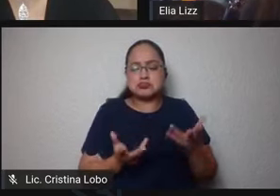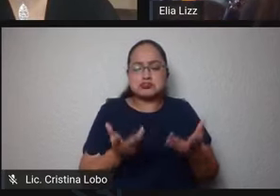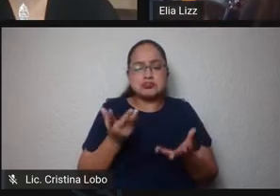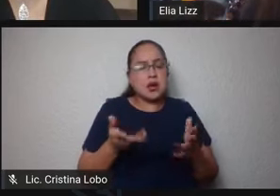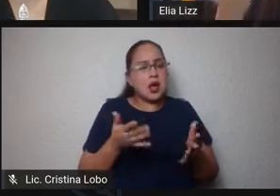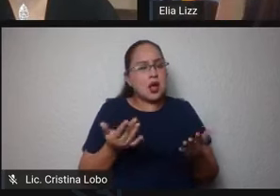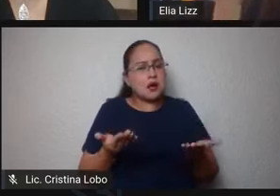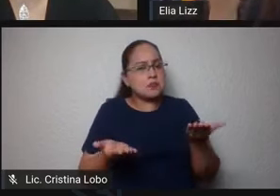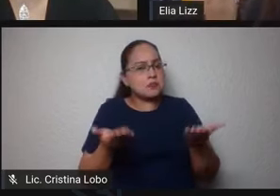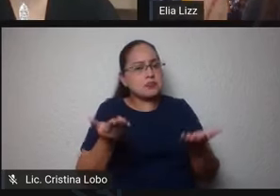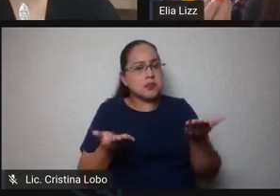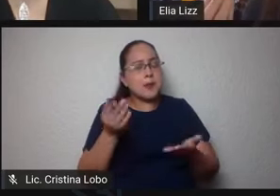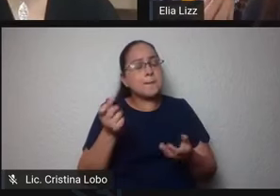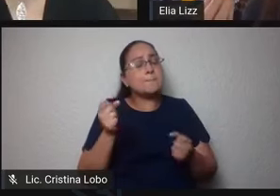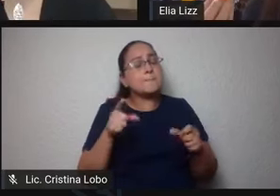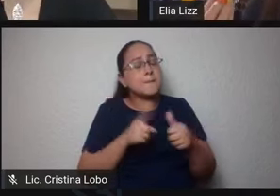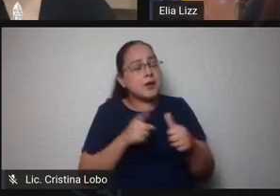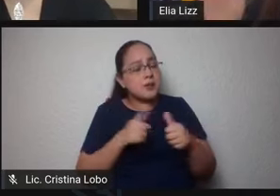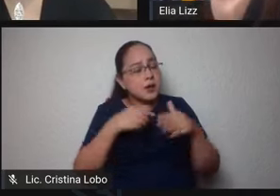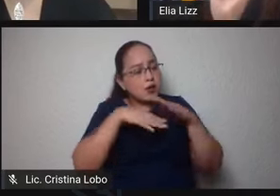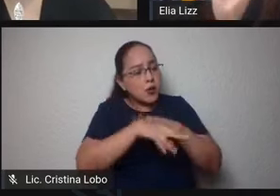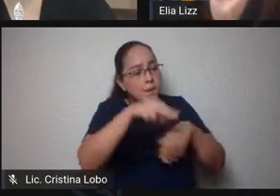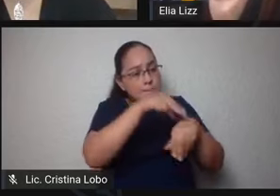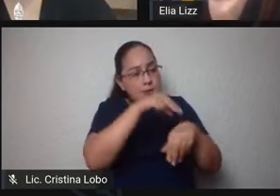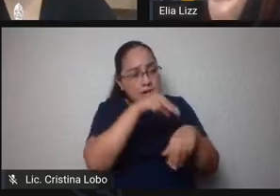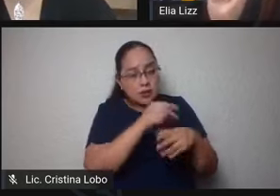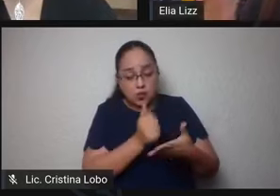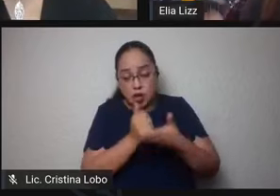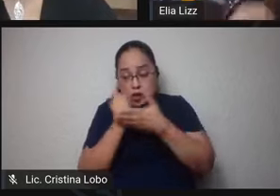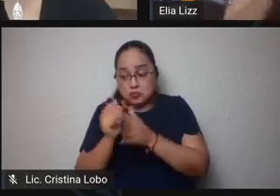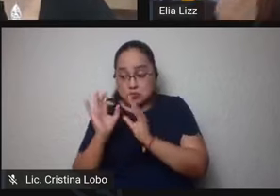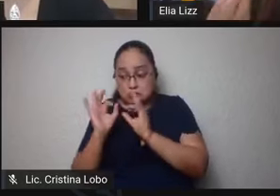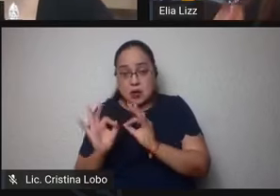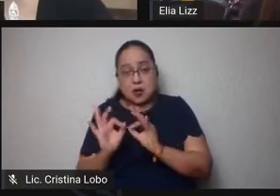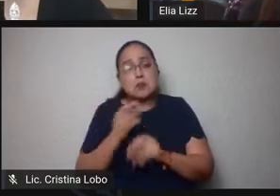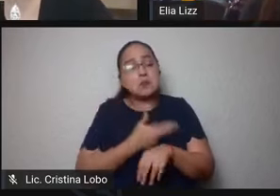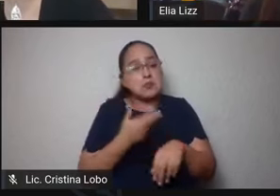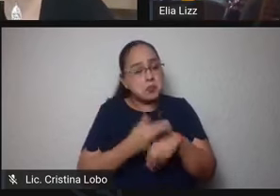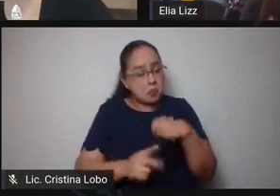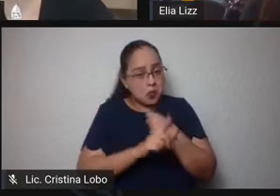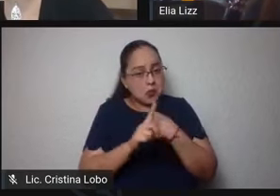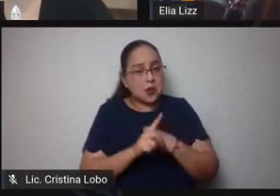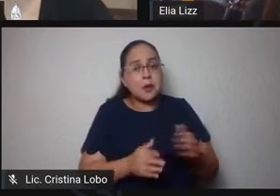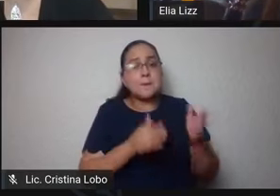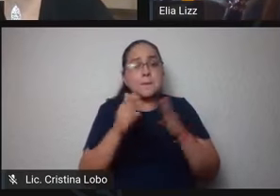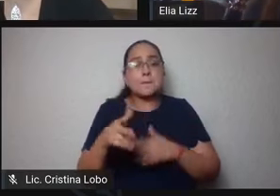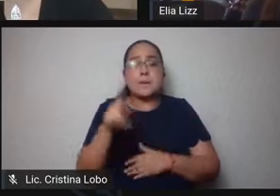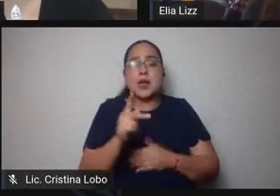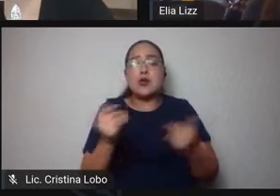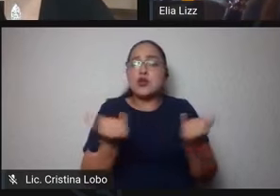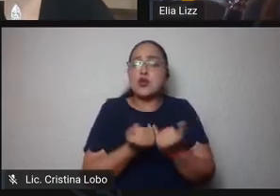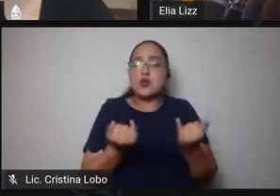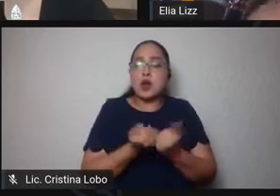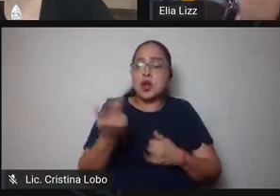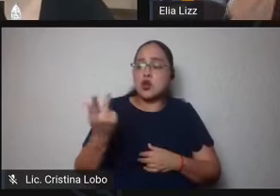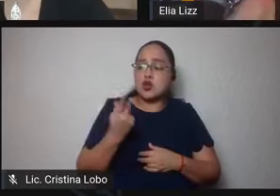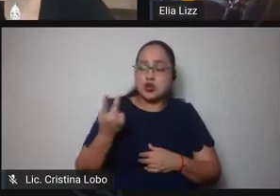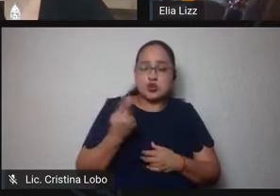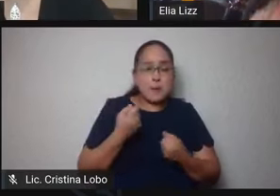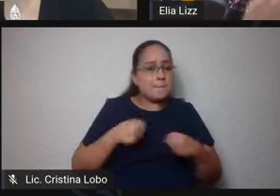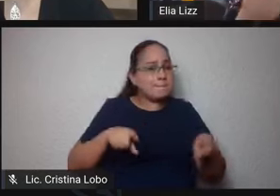parte médica. Si con la parte médica ayuda, problema resuelto. Pero además, explórense, como te digo,